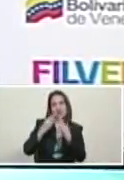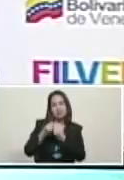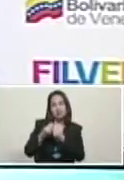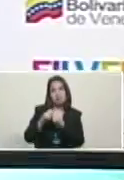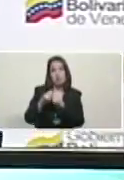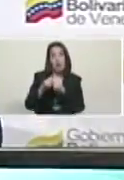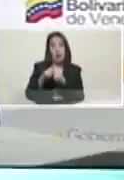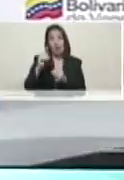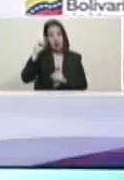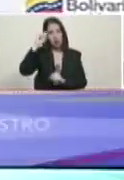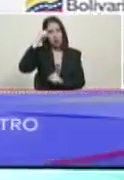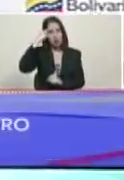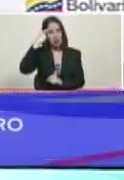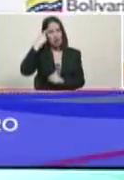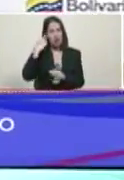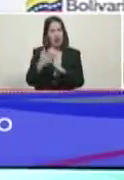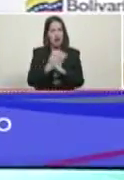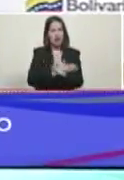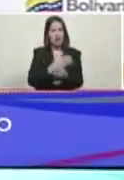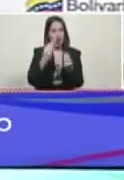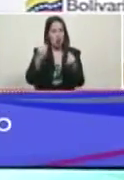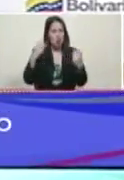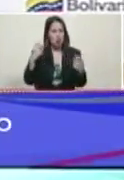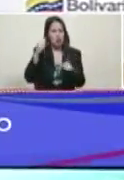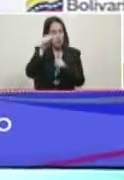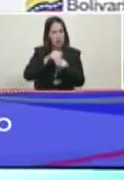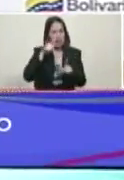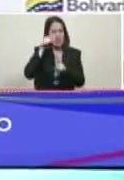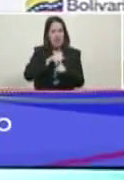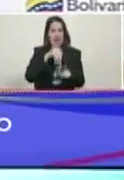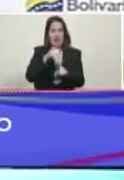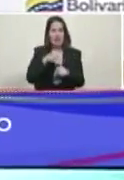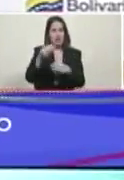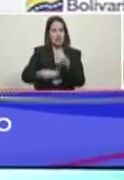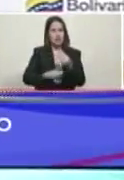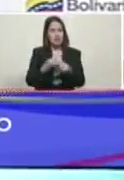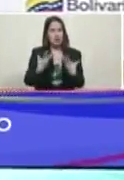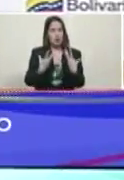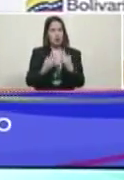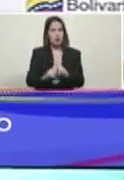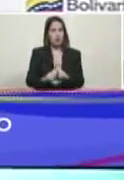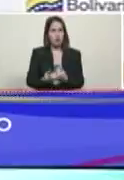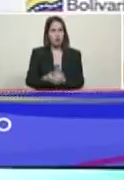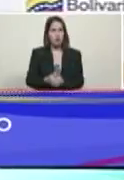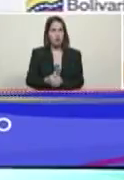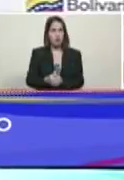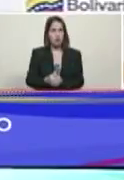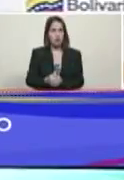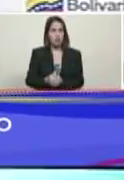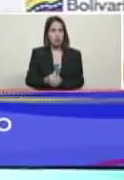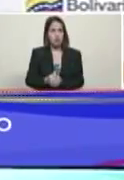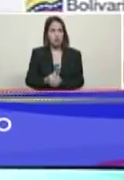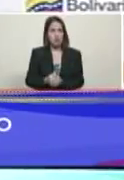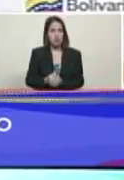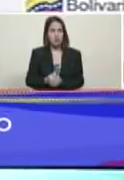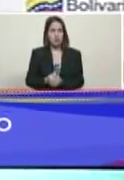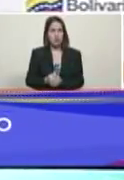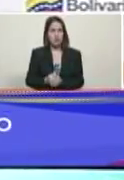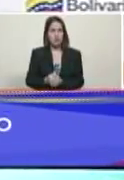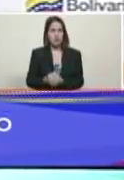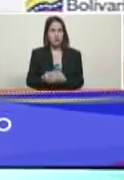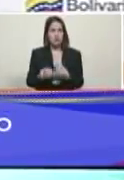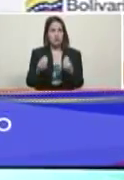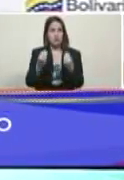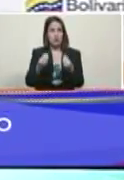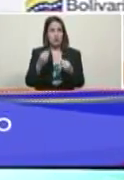y recordando la batalla que dieron juntos aquí. La editorial Manuel Vadel señaló un camino,